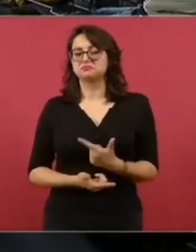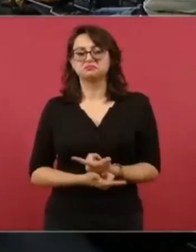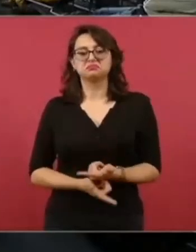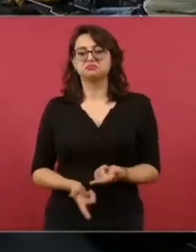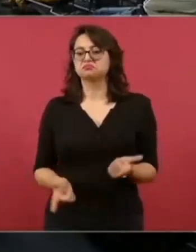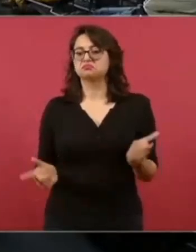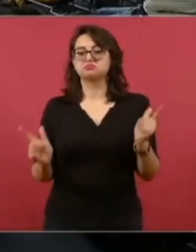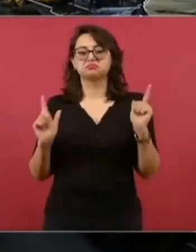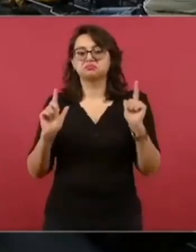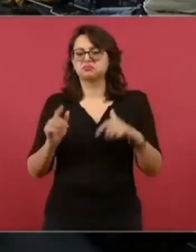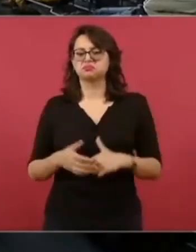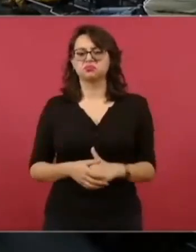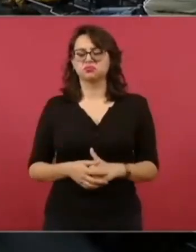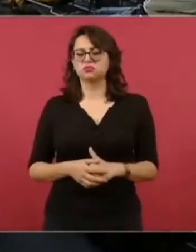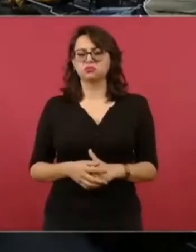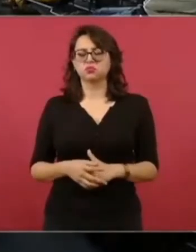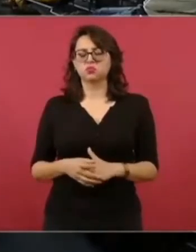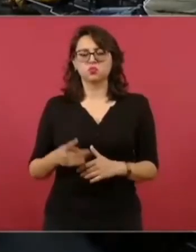Y la moral